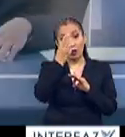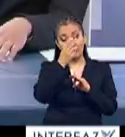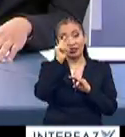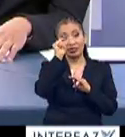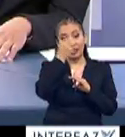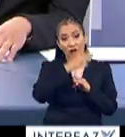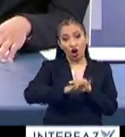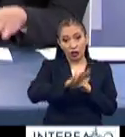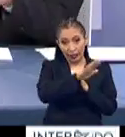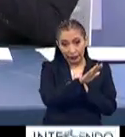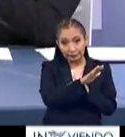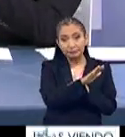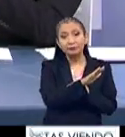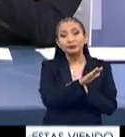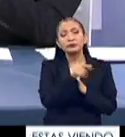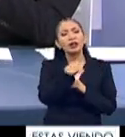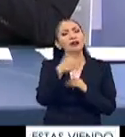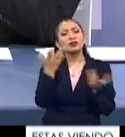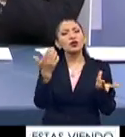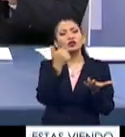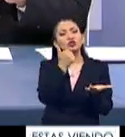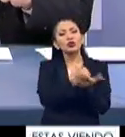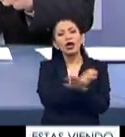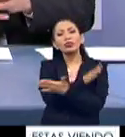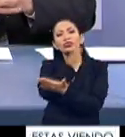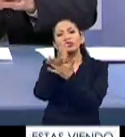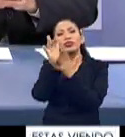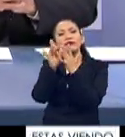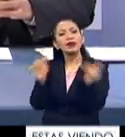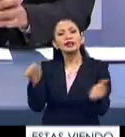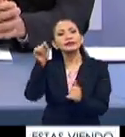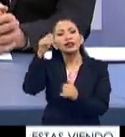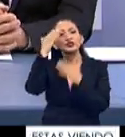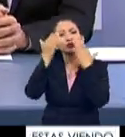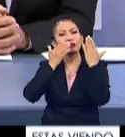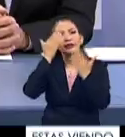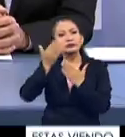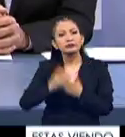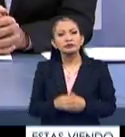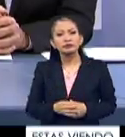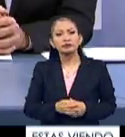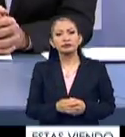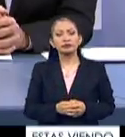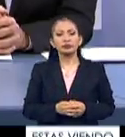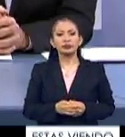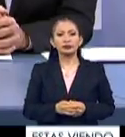universidades tecnológicas. ¿A qué ciudad te fuiste? ¿A qué ciudad te fuiste a estudiar allá en Francia?